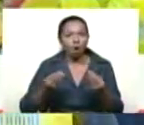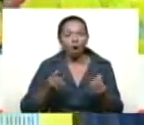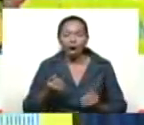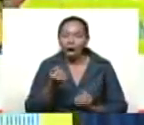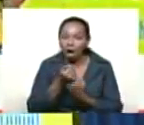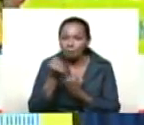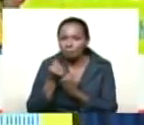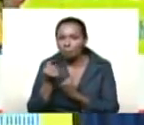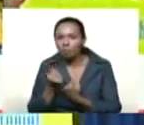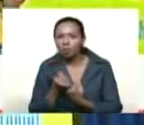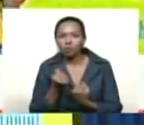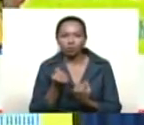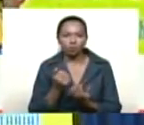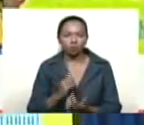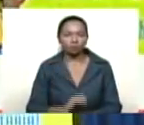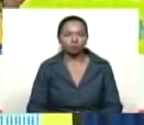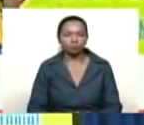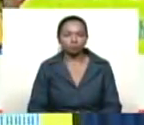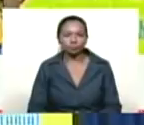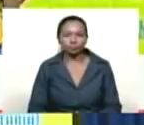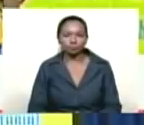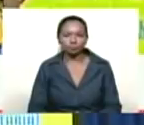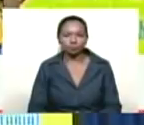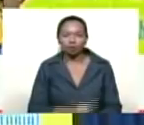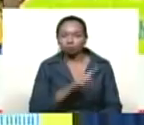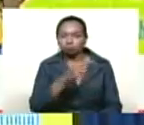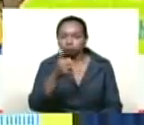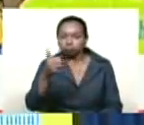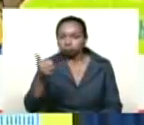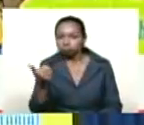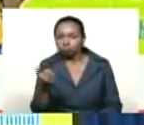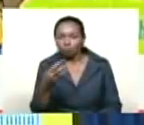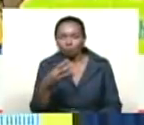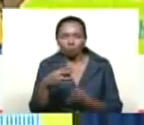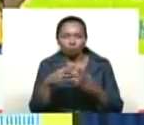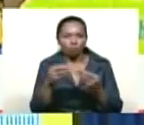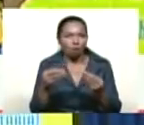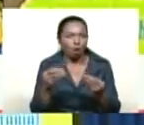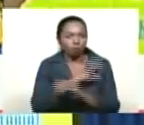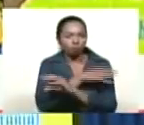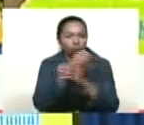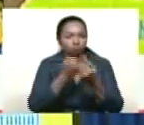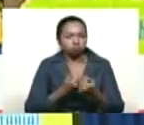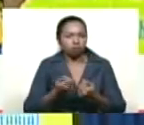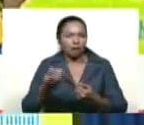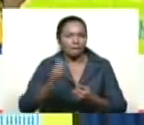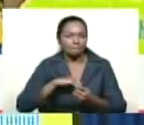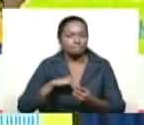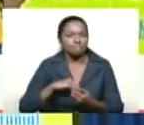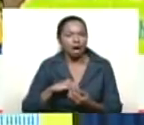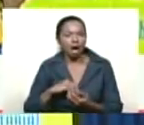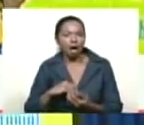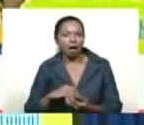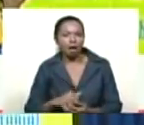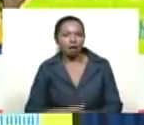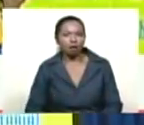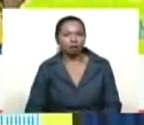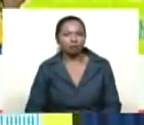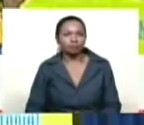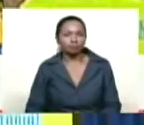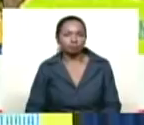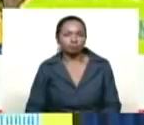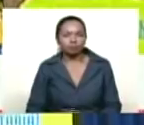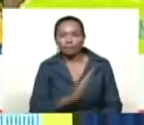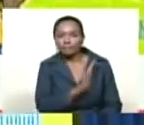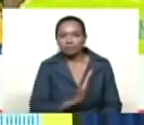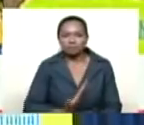apoyo, el mensaje de fortaleza, de rebeldía.